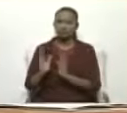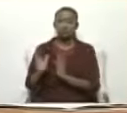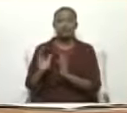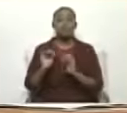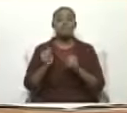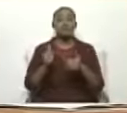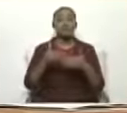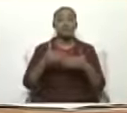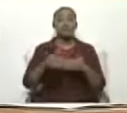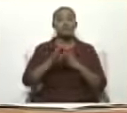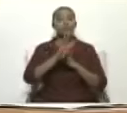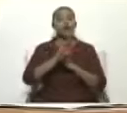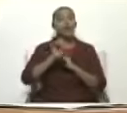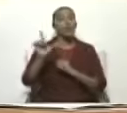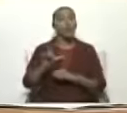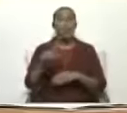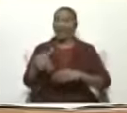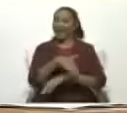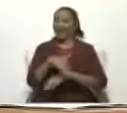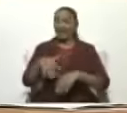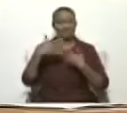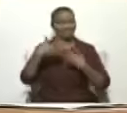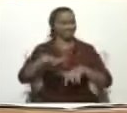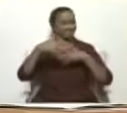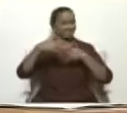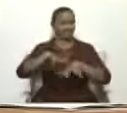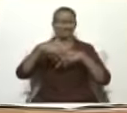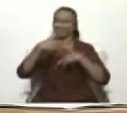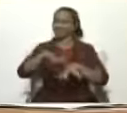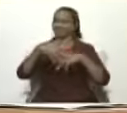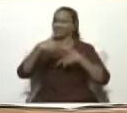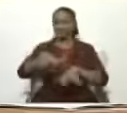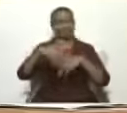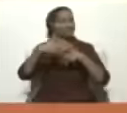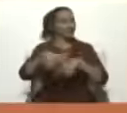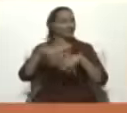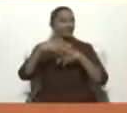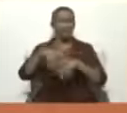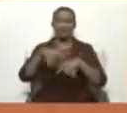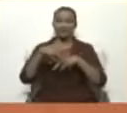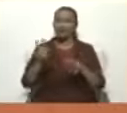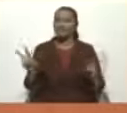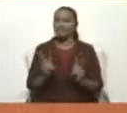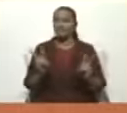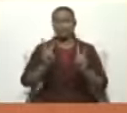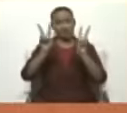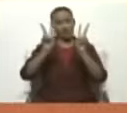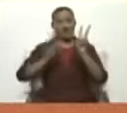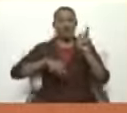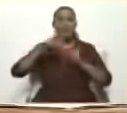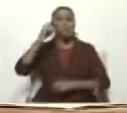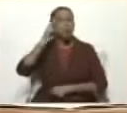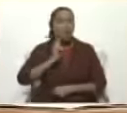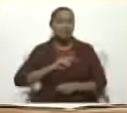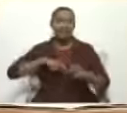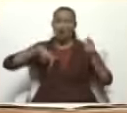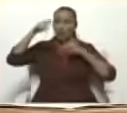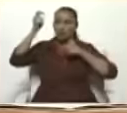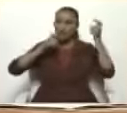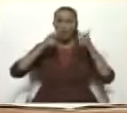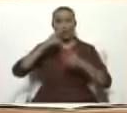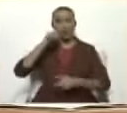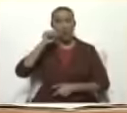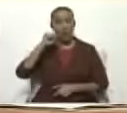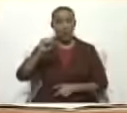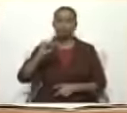4, para la calle, para la batalla, para la victoria. Con Bolívar, con Chávez, con Nicolás, junto